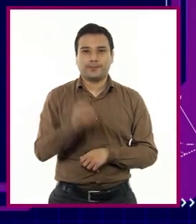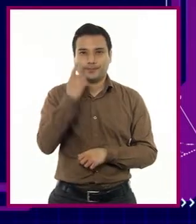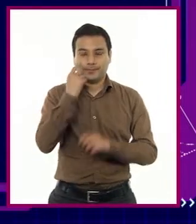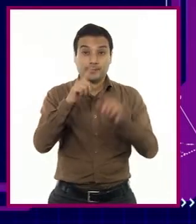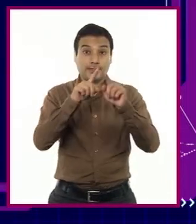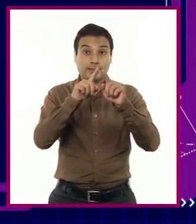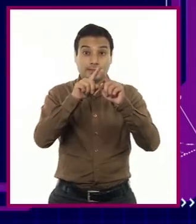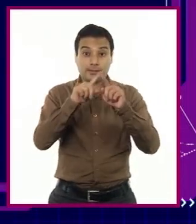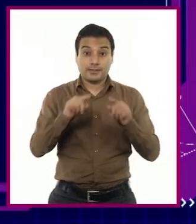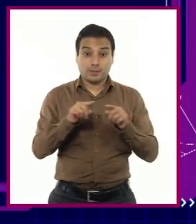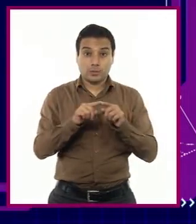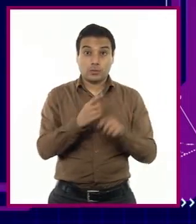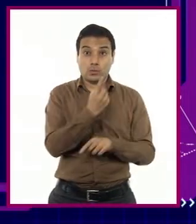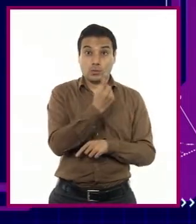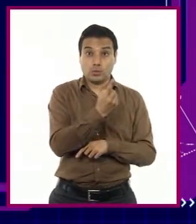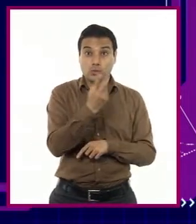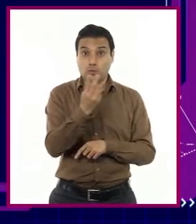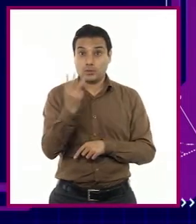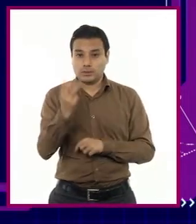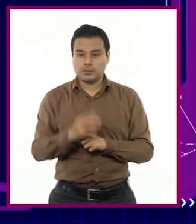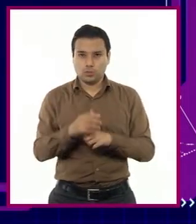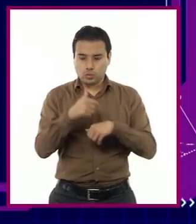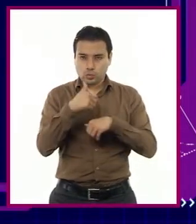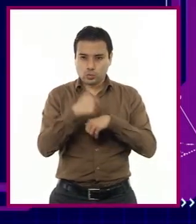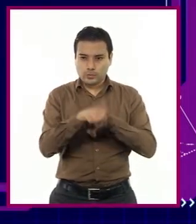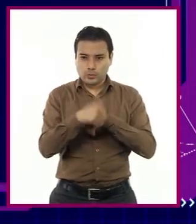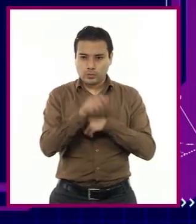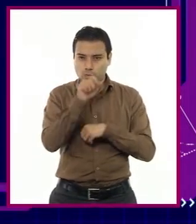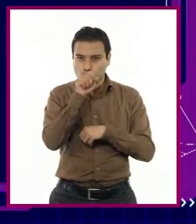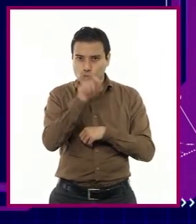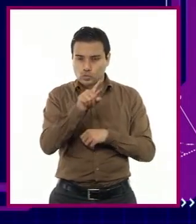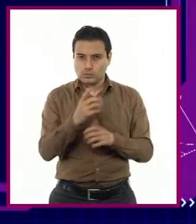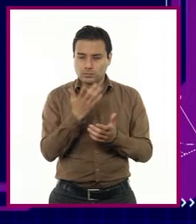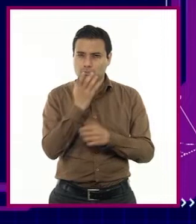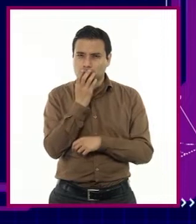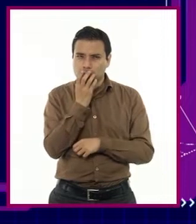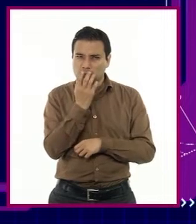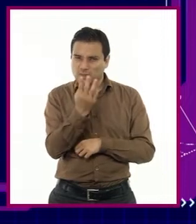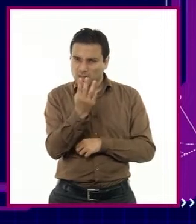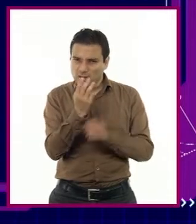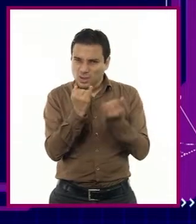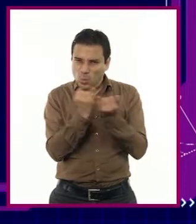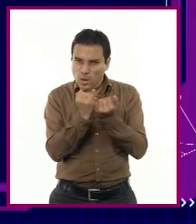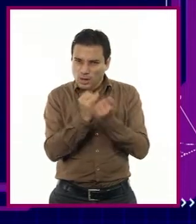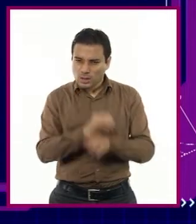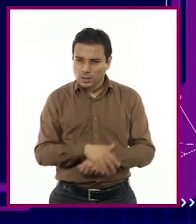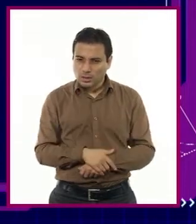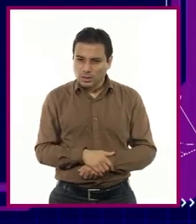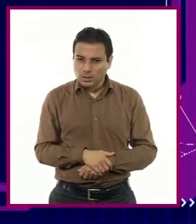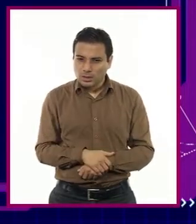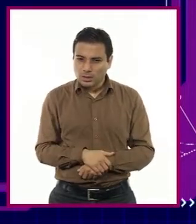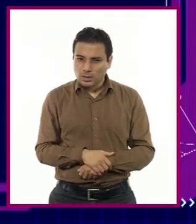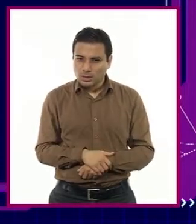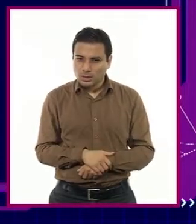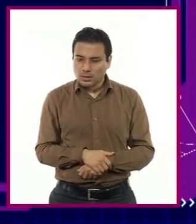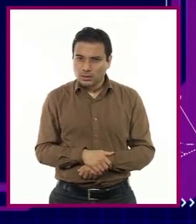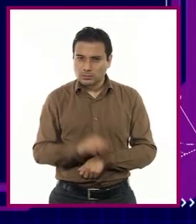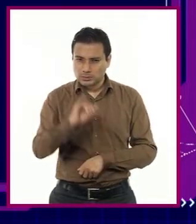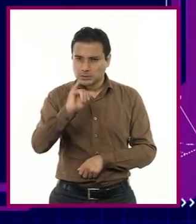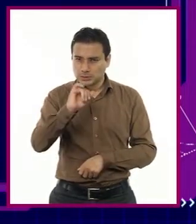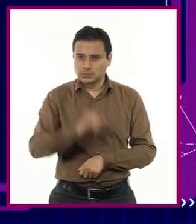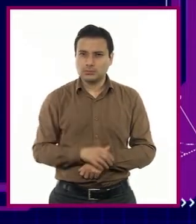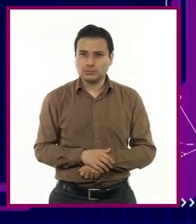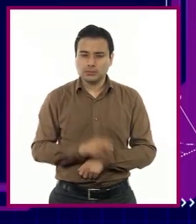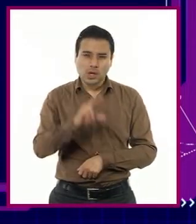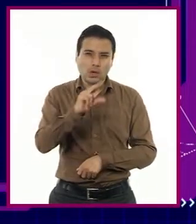triángulos tienen las mismas medidas. Entonces les pregunto, ¿los tres son congruentes? ¿Por qué sí o